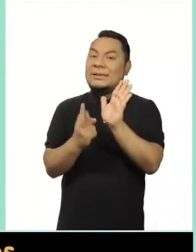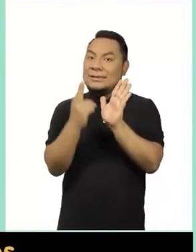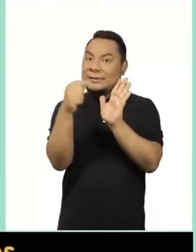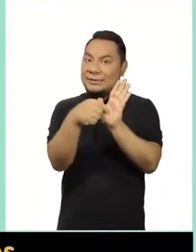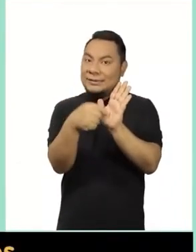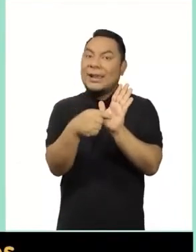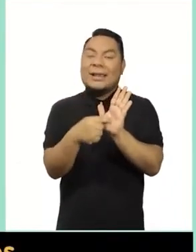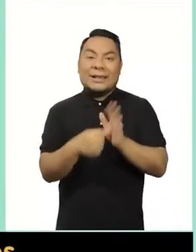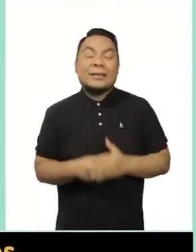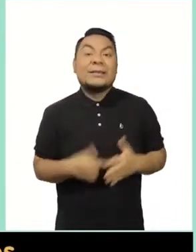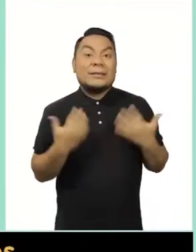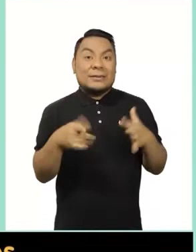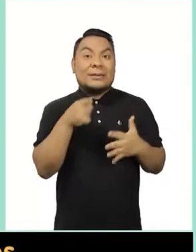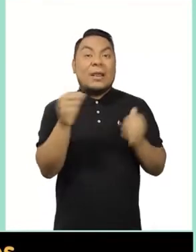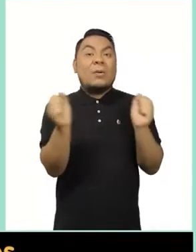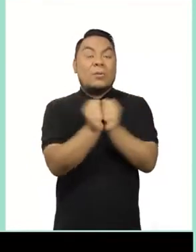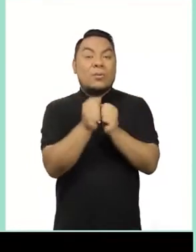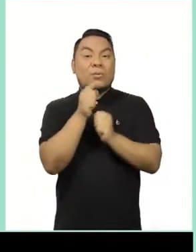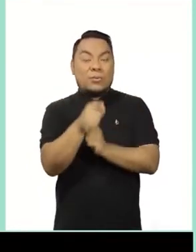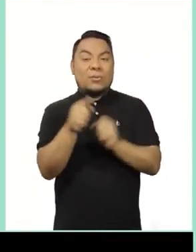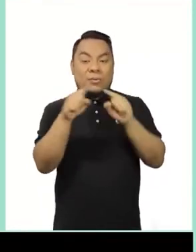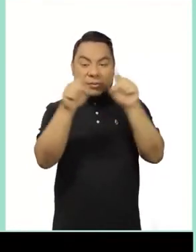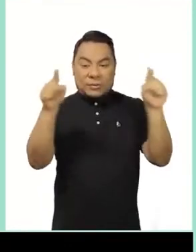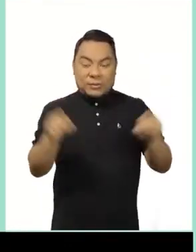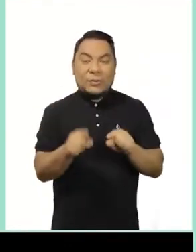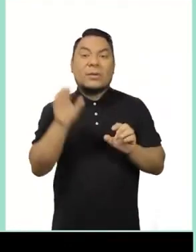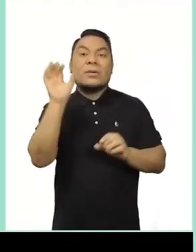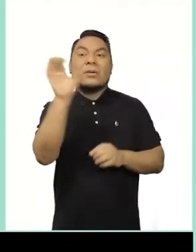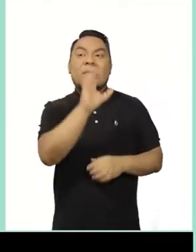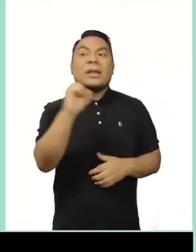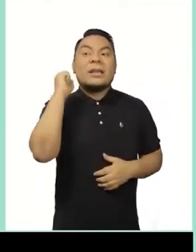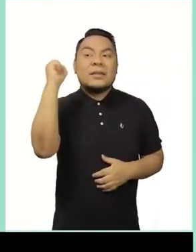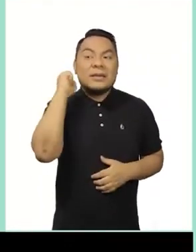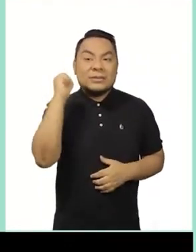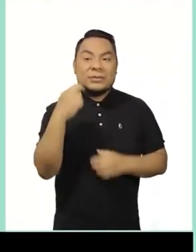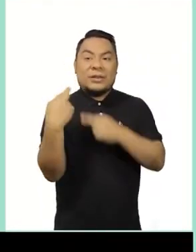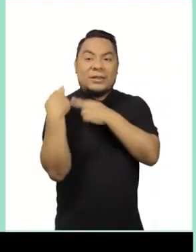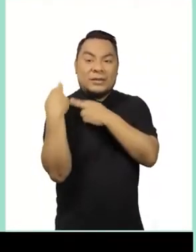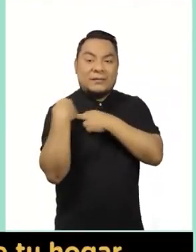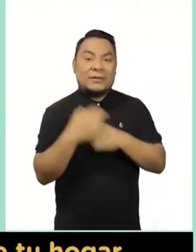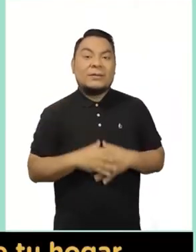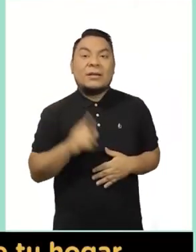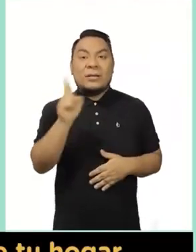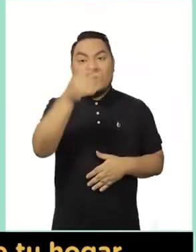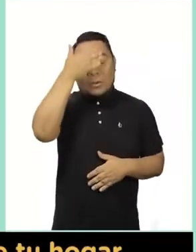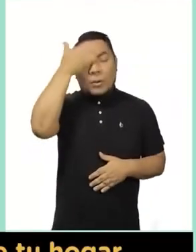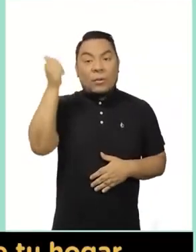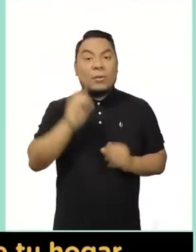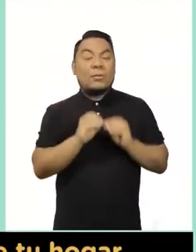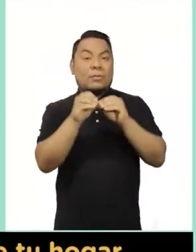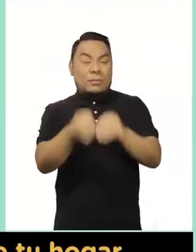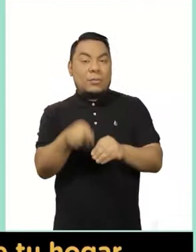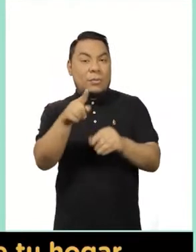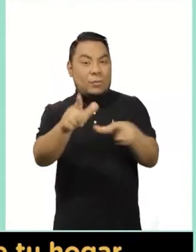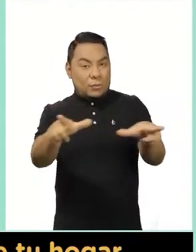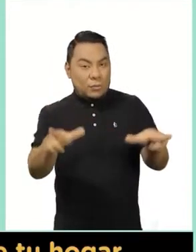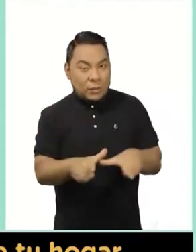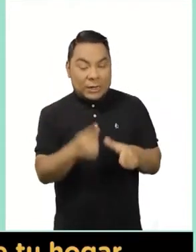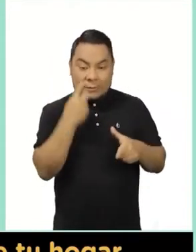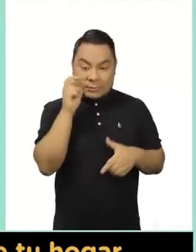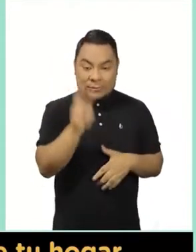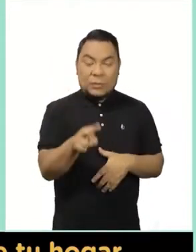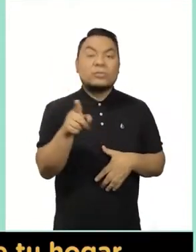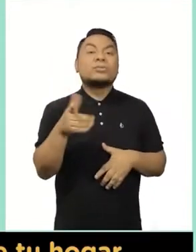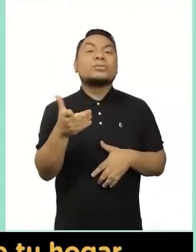De esta manera terminarán juntos el mural de derechos y deberes. No olvides colocarlo en un